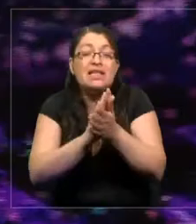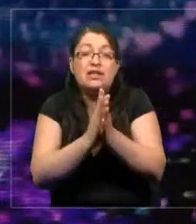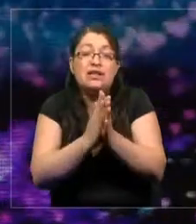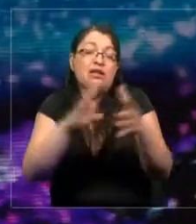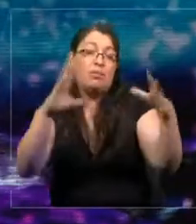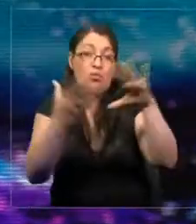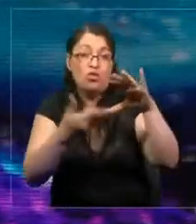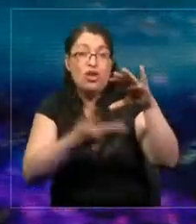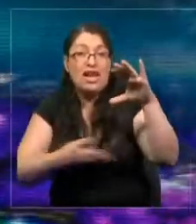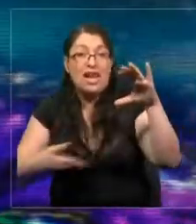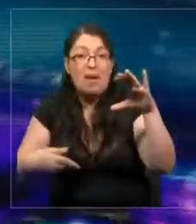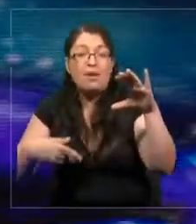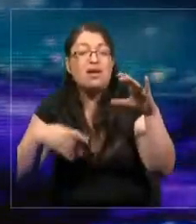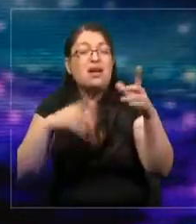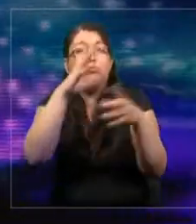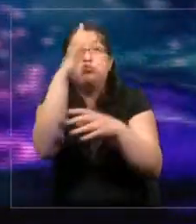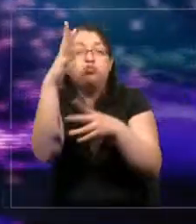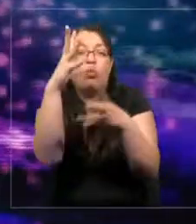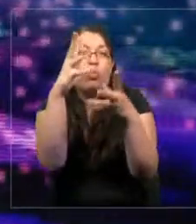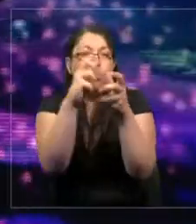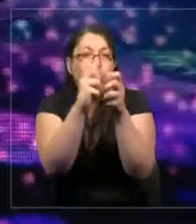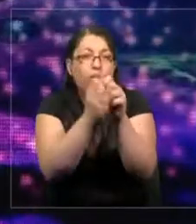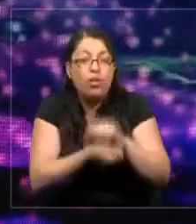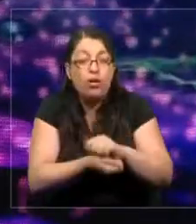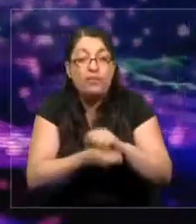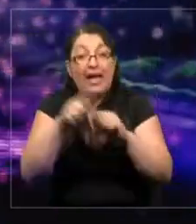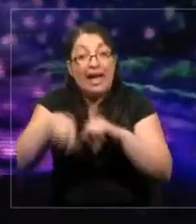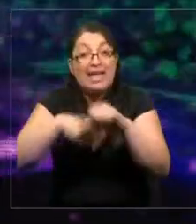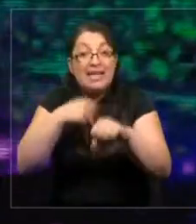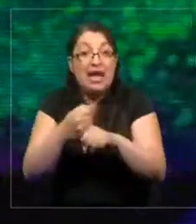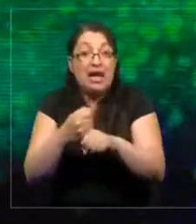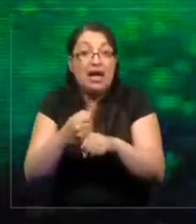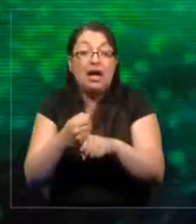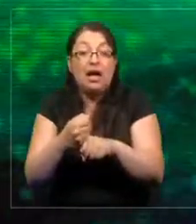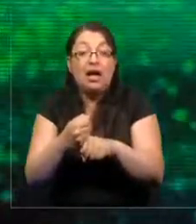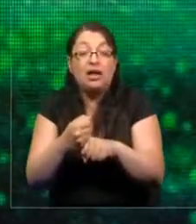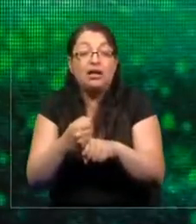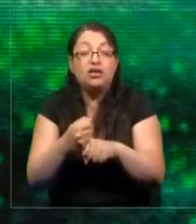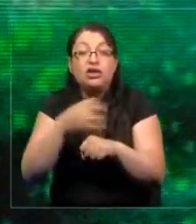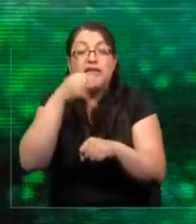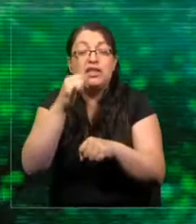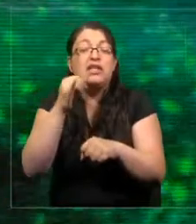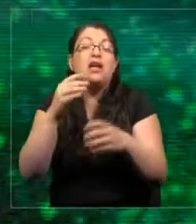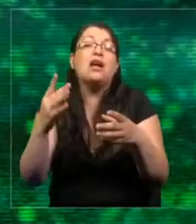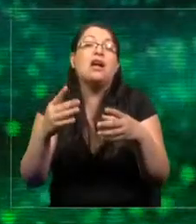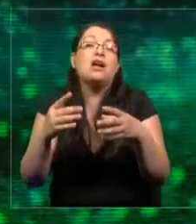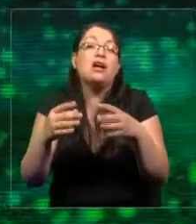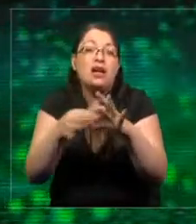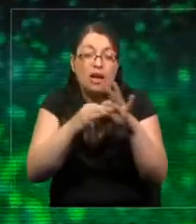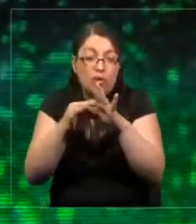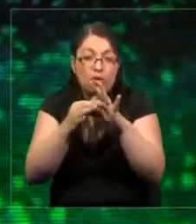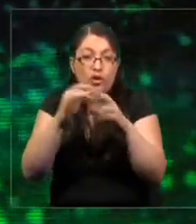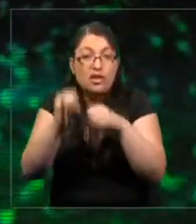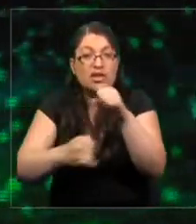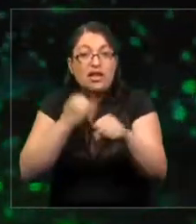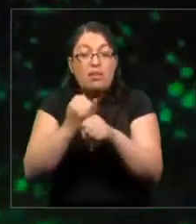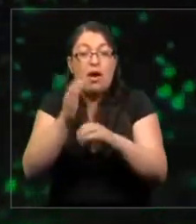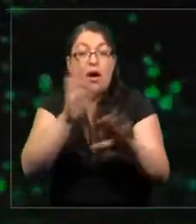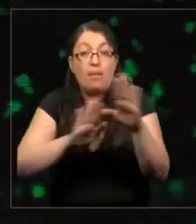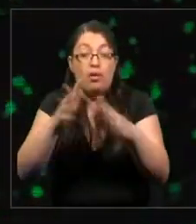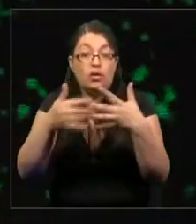están degradados este año la wii cn ha declarado que en la unión internacional para la conservación de la naturaleza